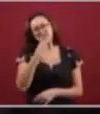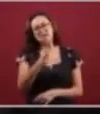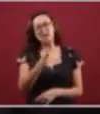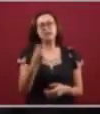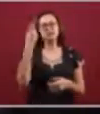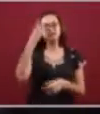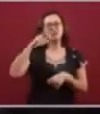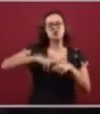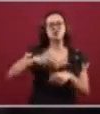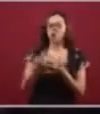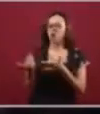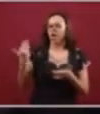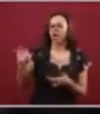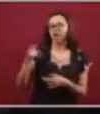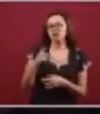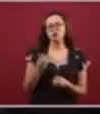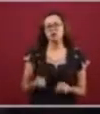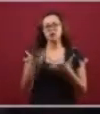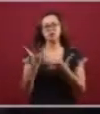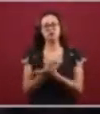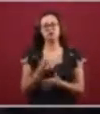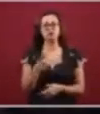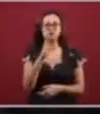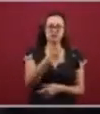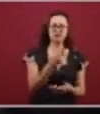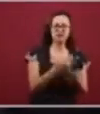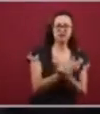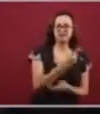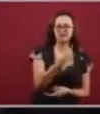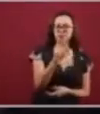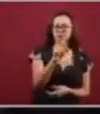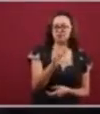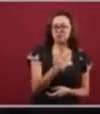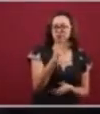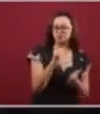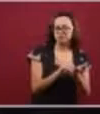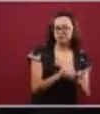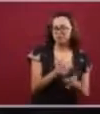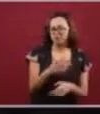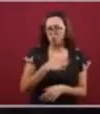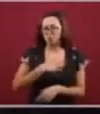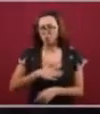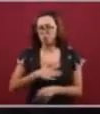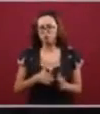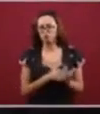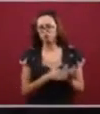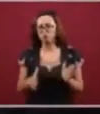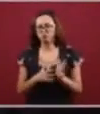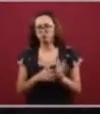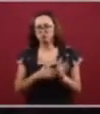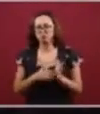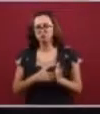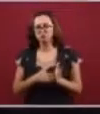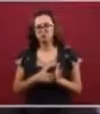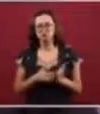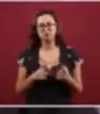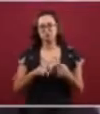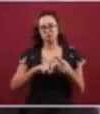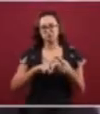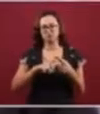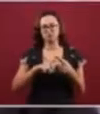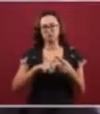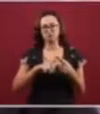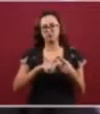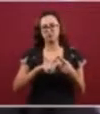anterior director. Usted gana 122,000 y si le parece eso justo en una etapa de austeridad, esa es mi primera